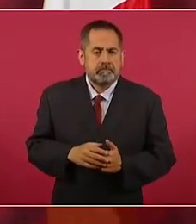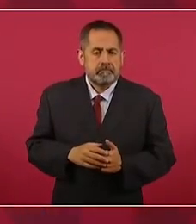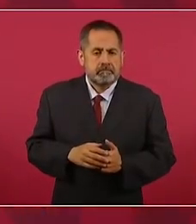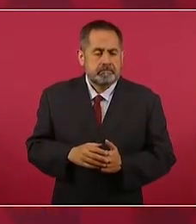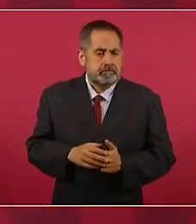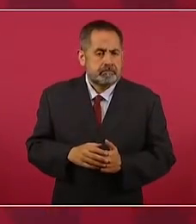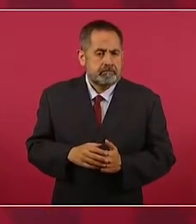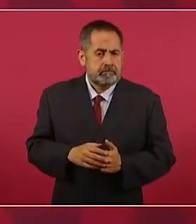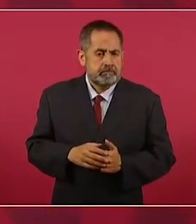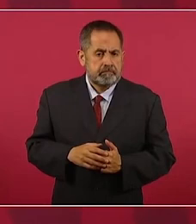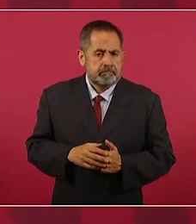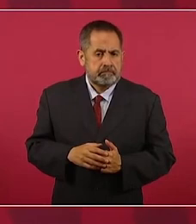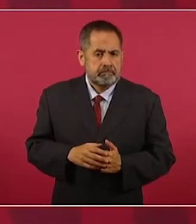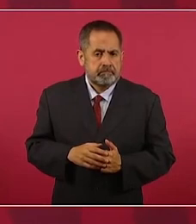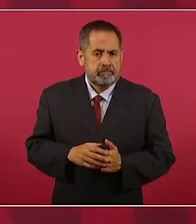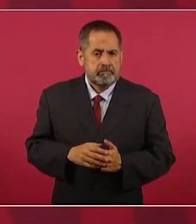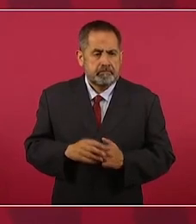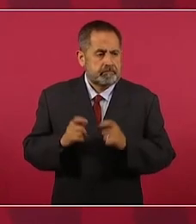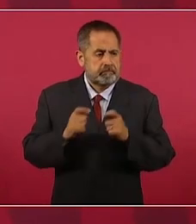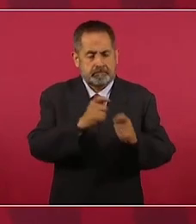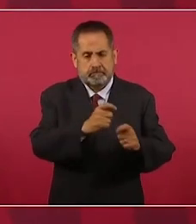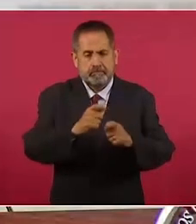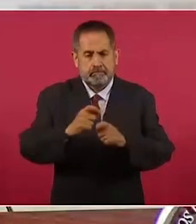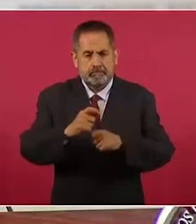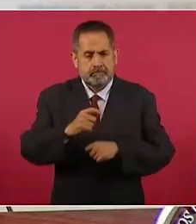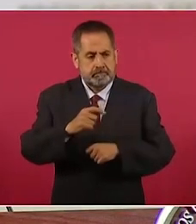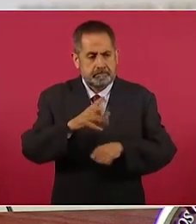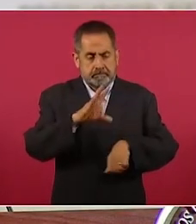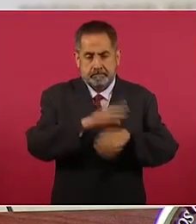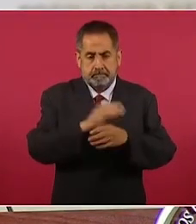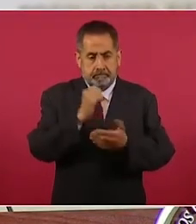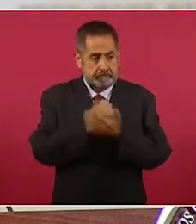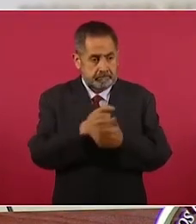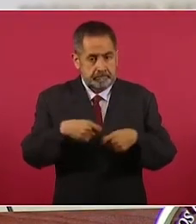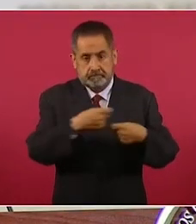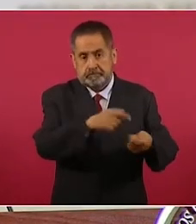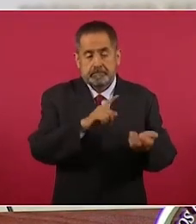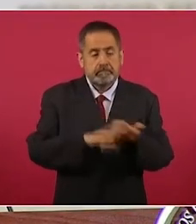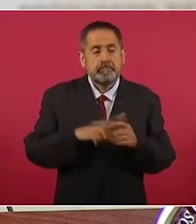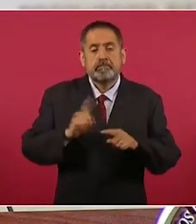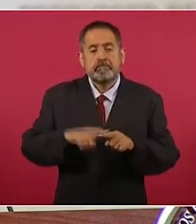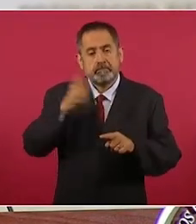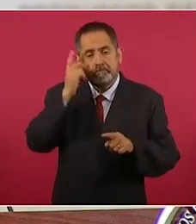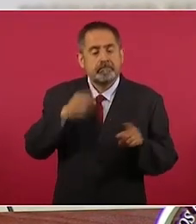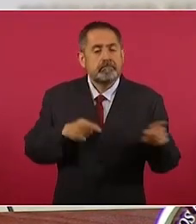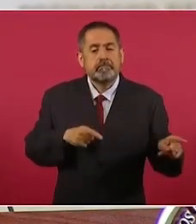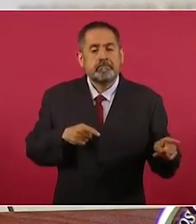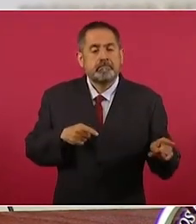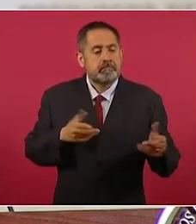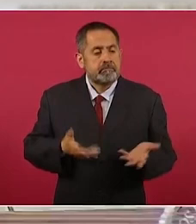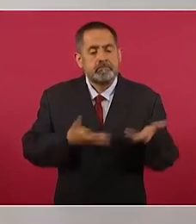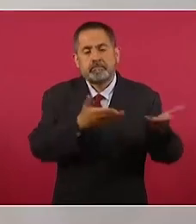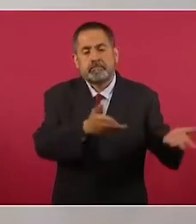ahora la concesión, que es en efecto